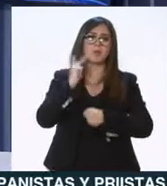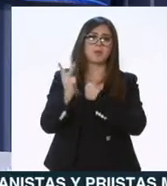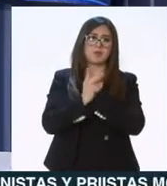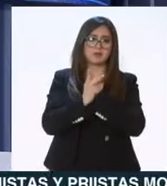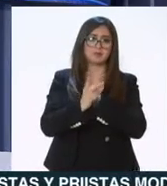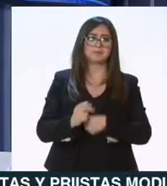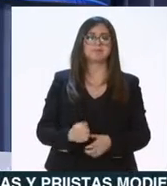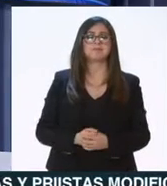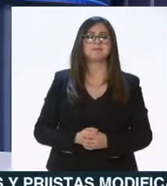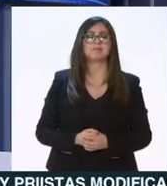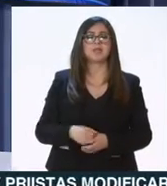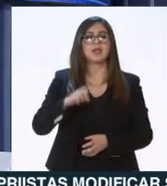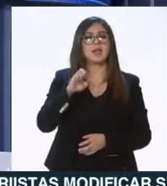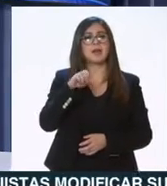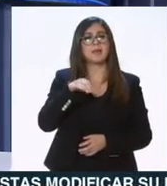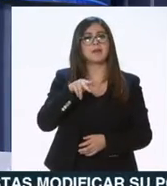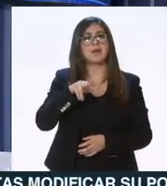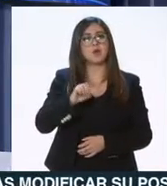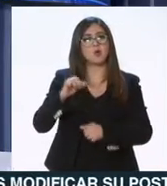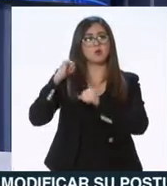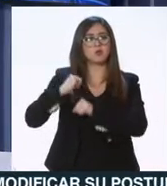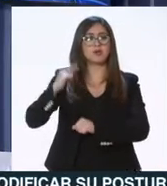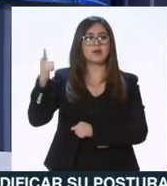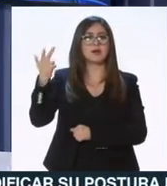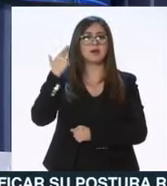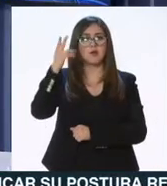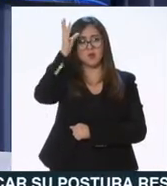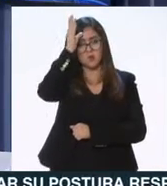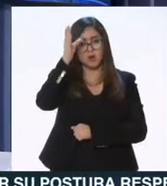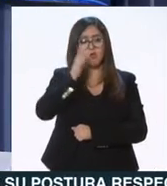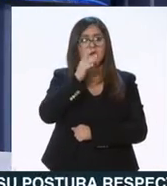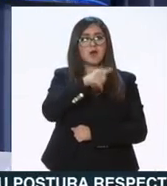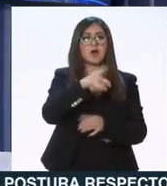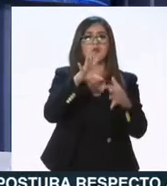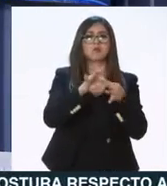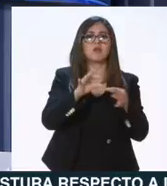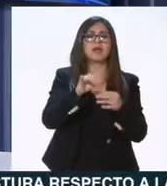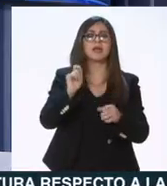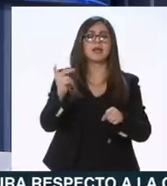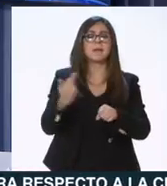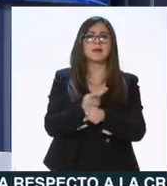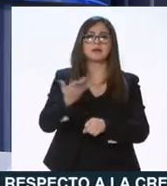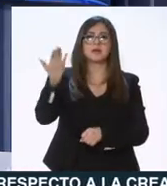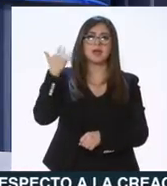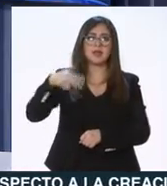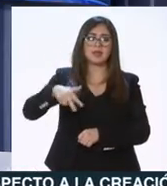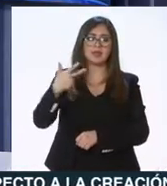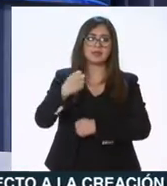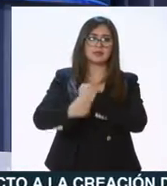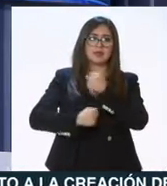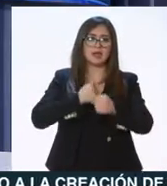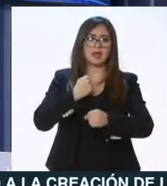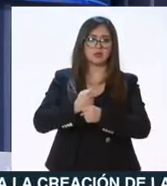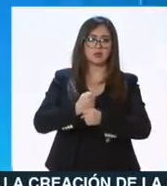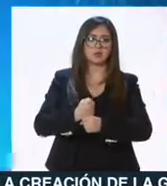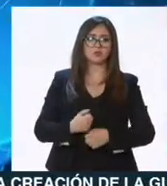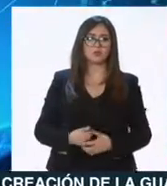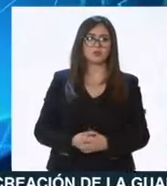Emilio Zárate, corresponsal de Radio Coahuila, tiene un reporte sobre lo que se realizó en el estado a 13 años de la tragedia.